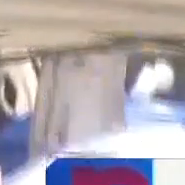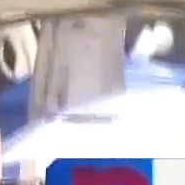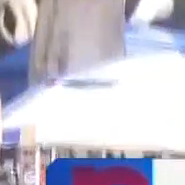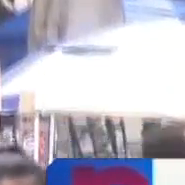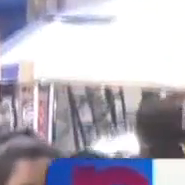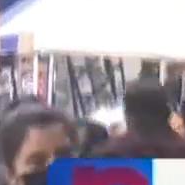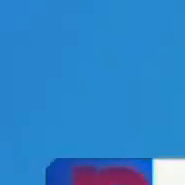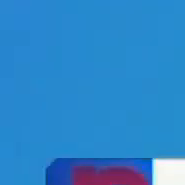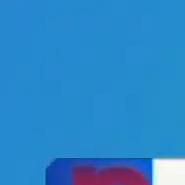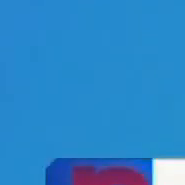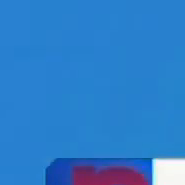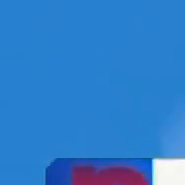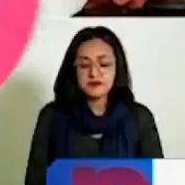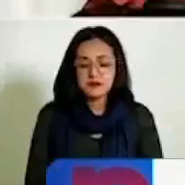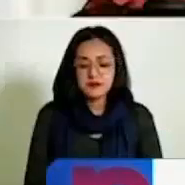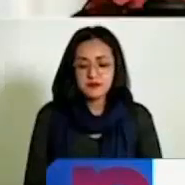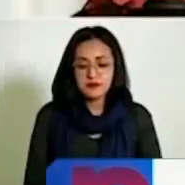desalojarlos.